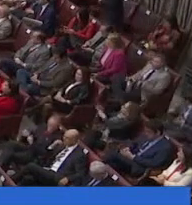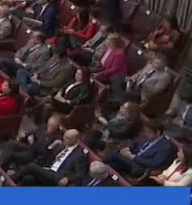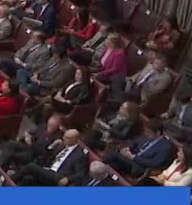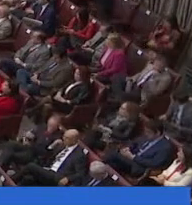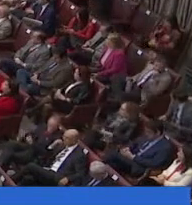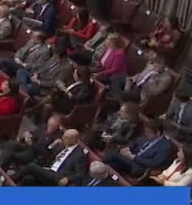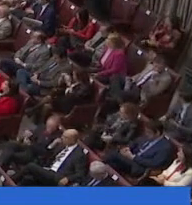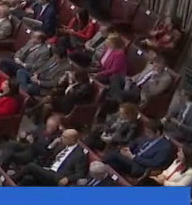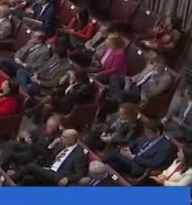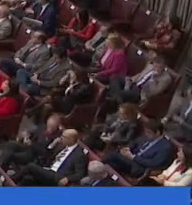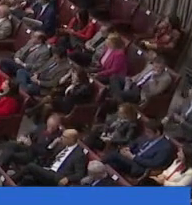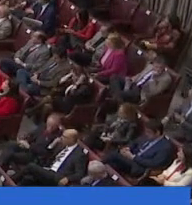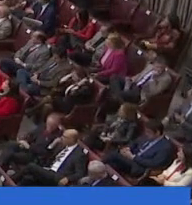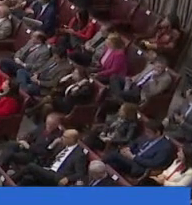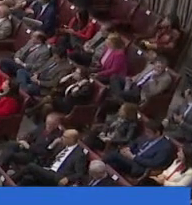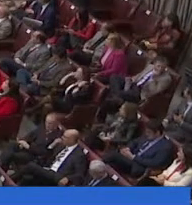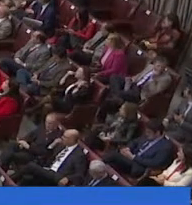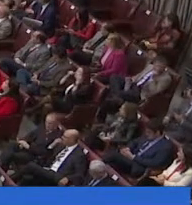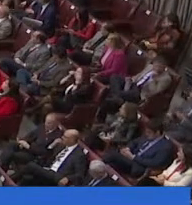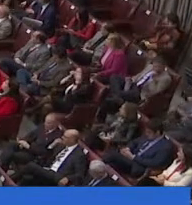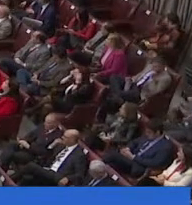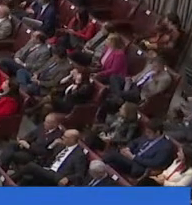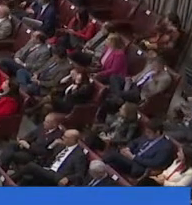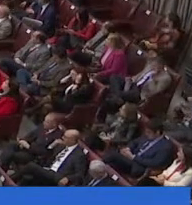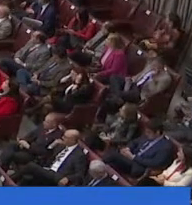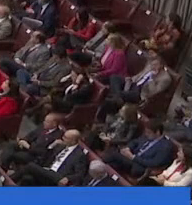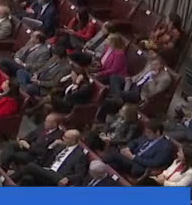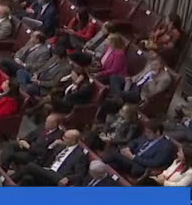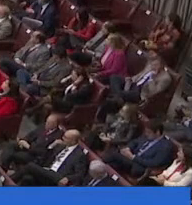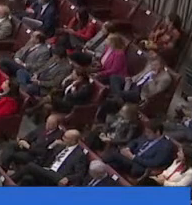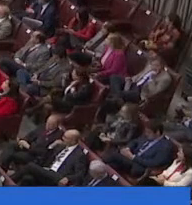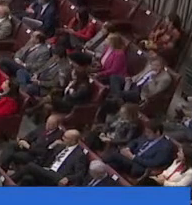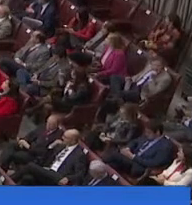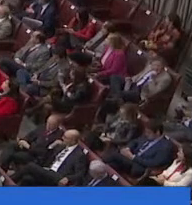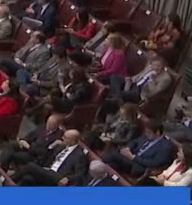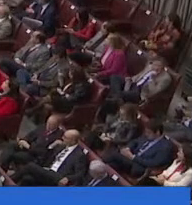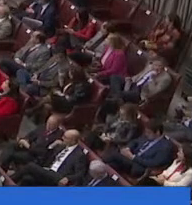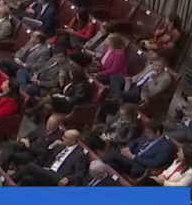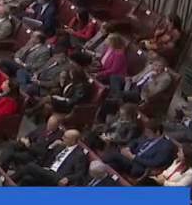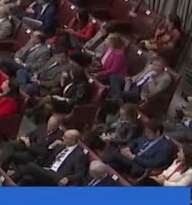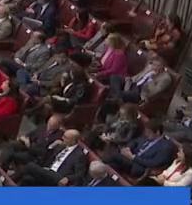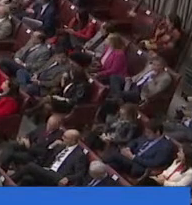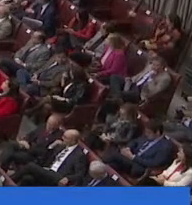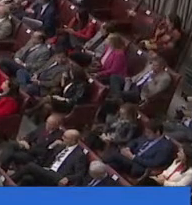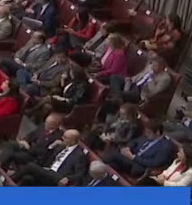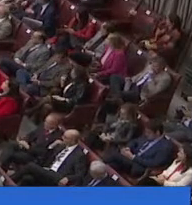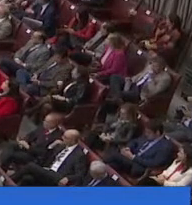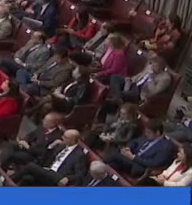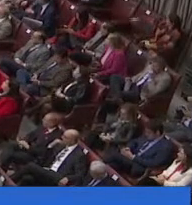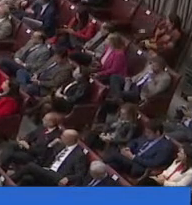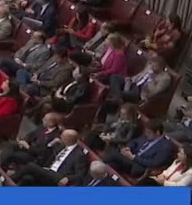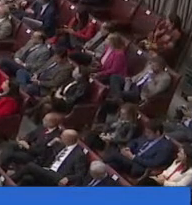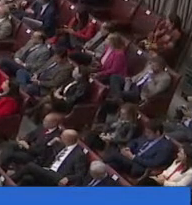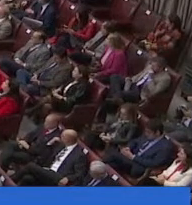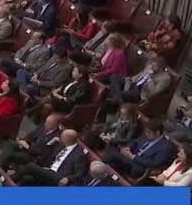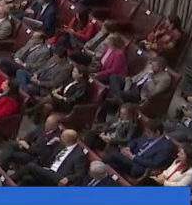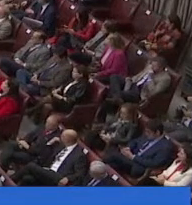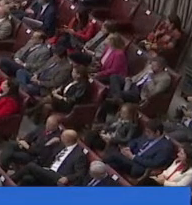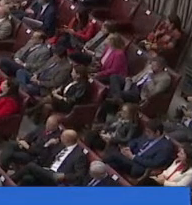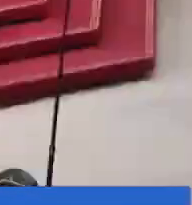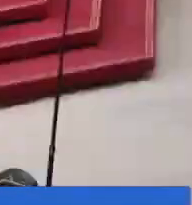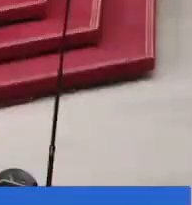palabra el señor presidente de la cámara de diputados y diputadas domado mirosevich Verdugo